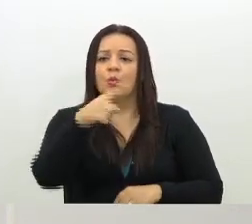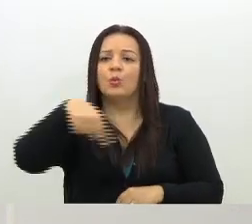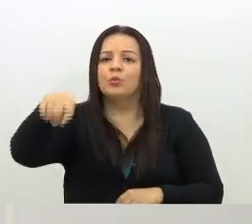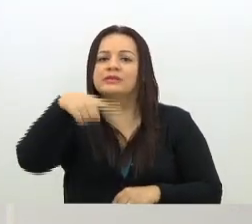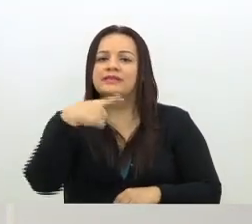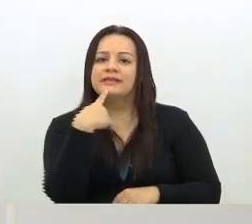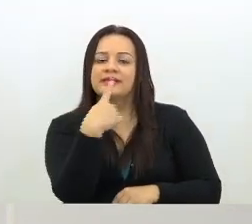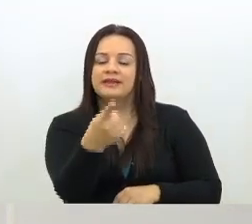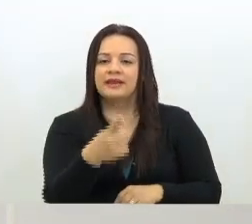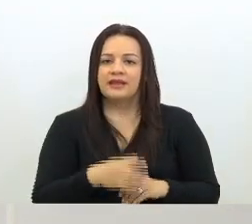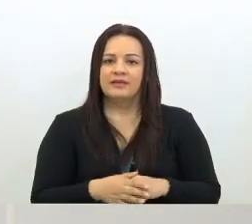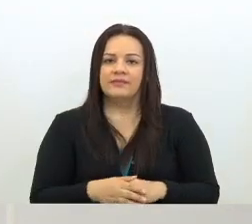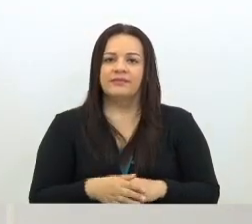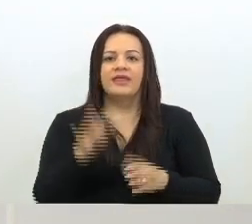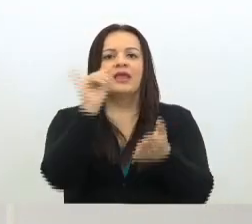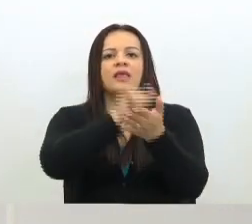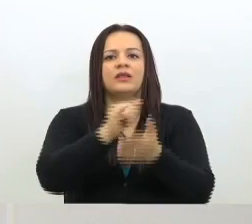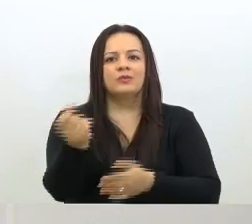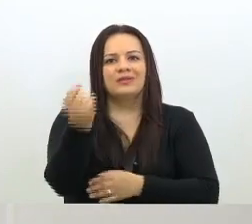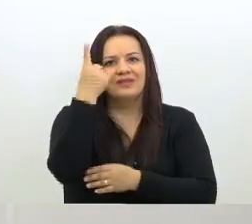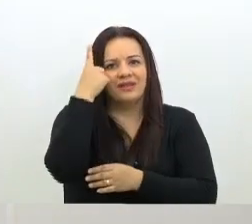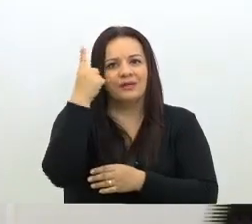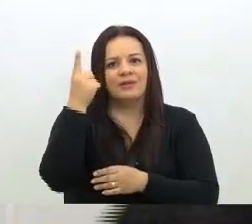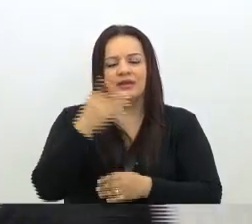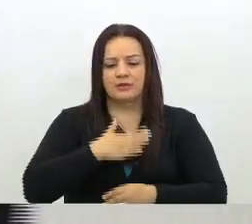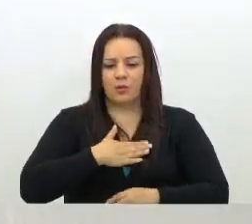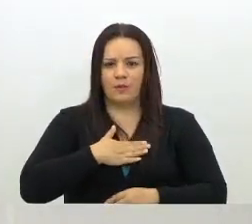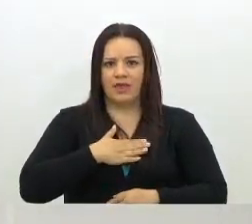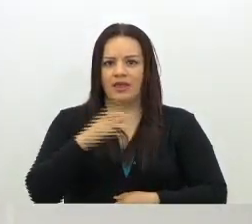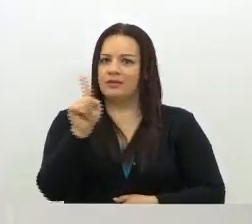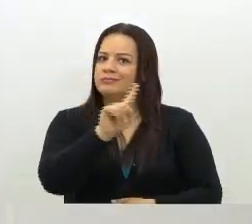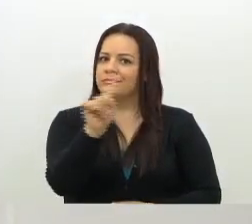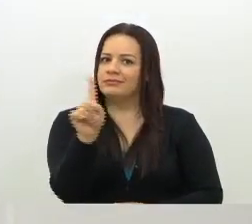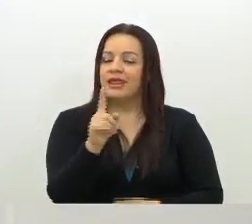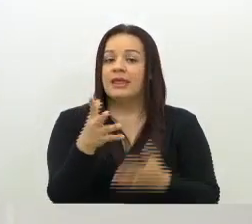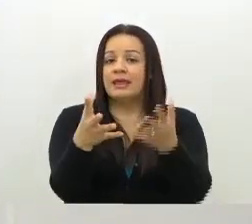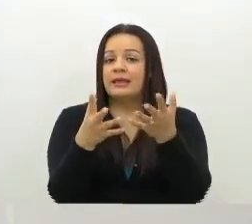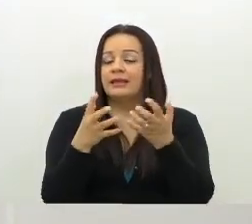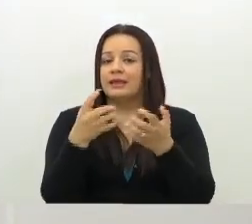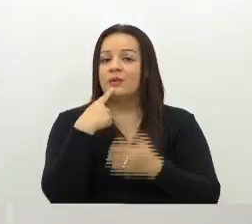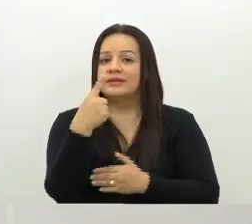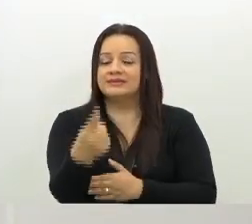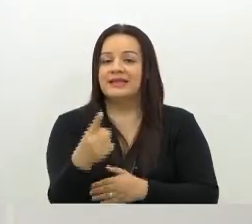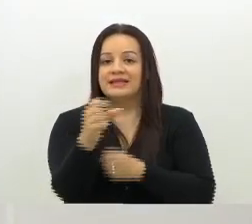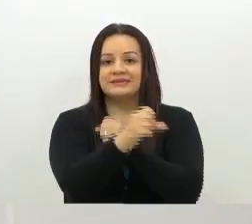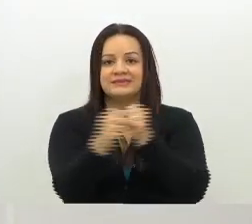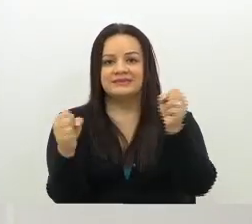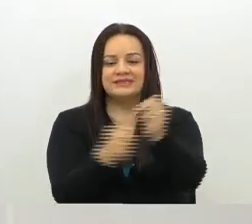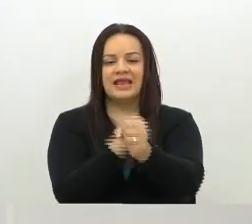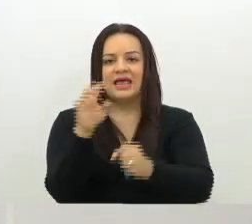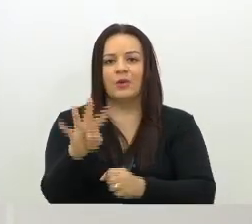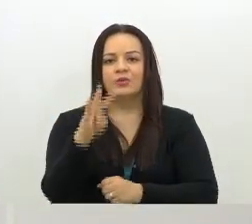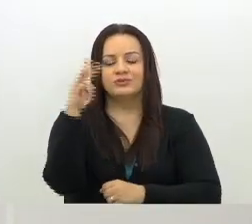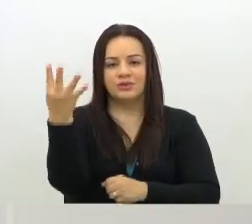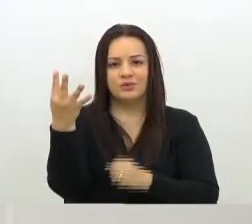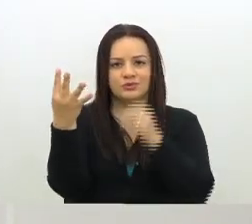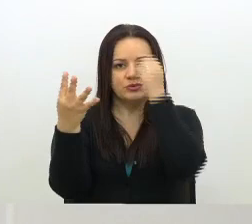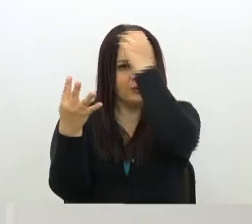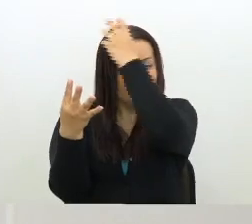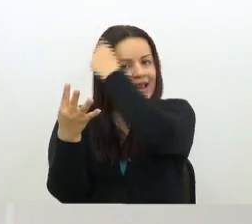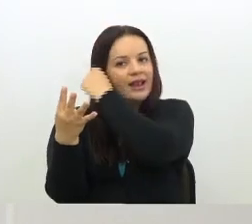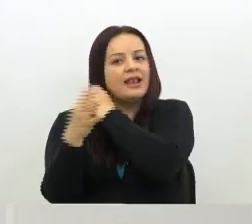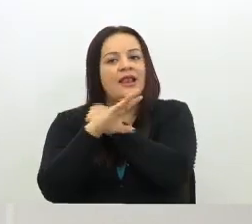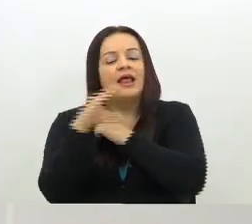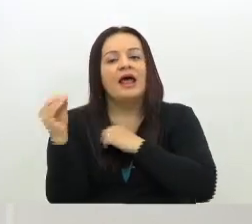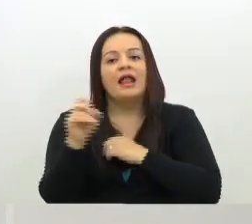dirán que esta es una interpretación mía. Quiero decirles que la Sala Constitucional, al contestar